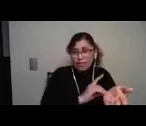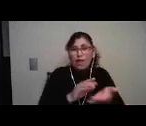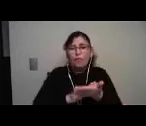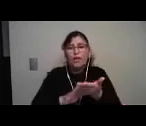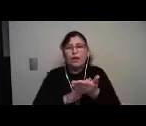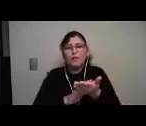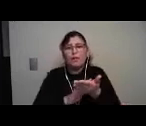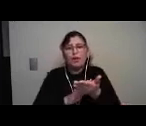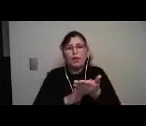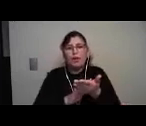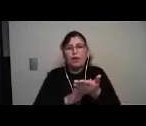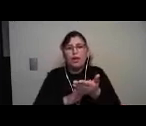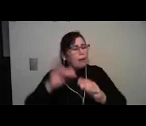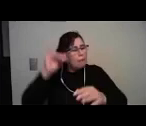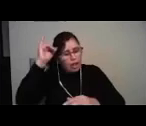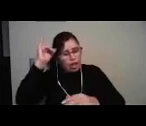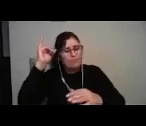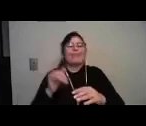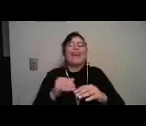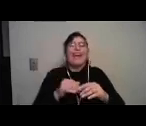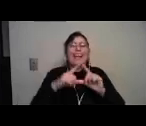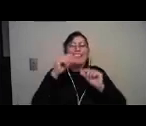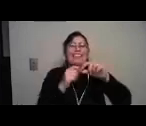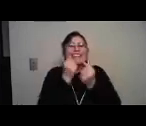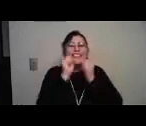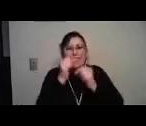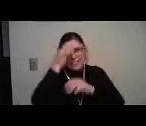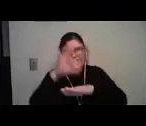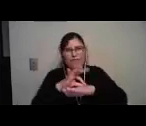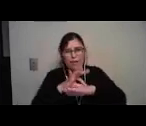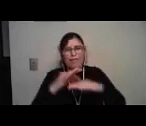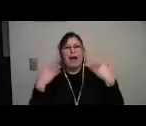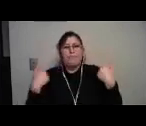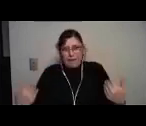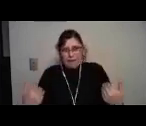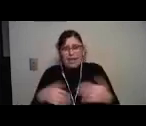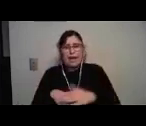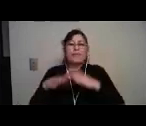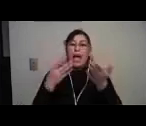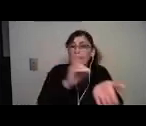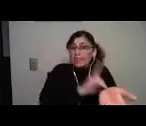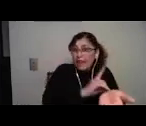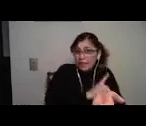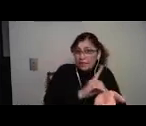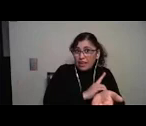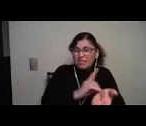perdón, para patologías periféricas o neuropatía periférica, la diabetes es un factor de riesgo importante, ¿cierto? Ya